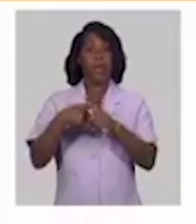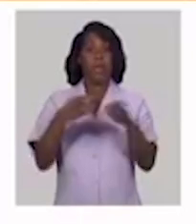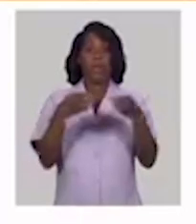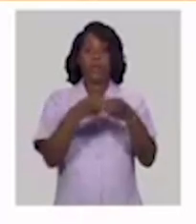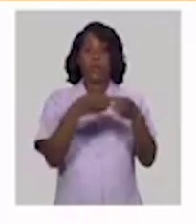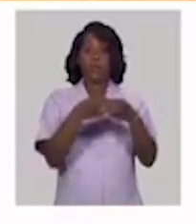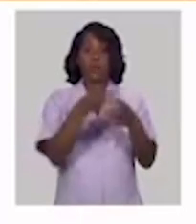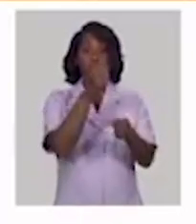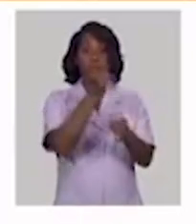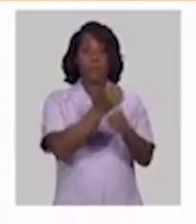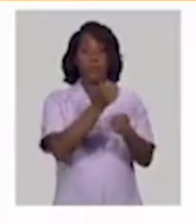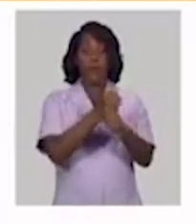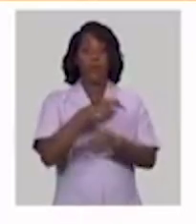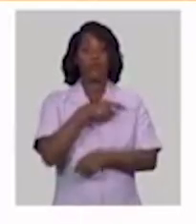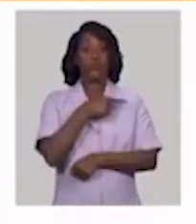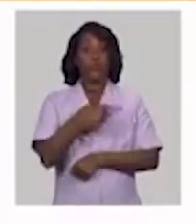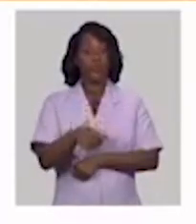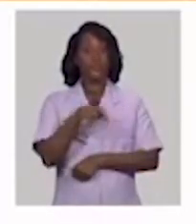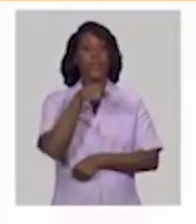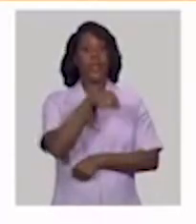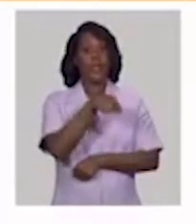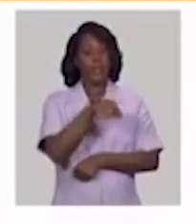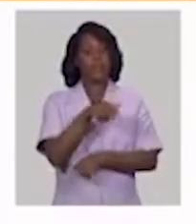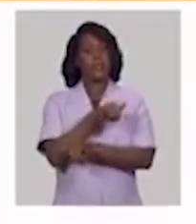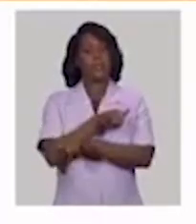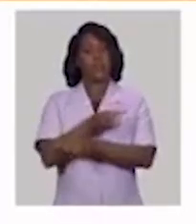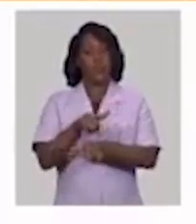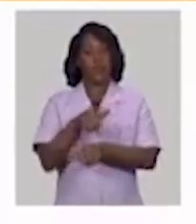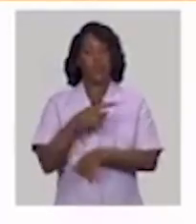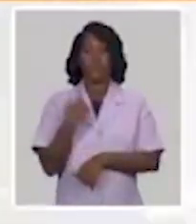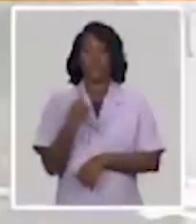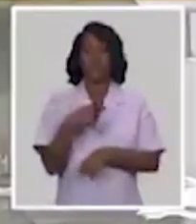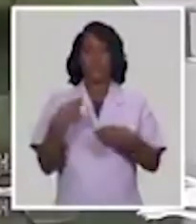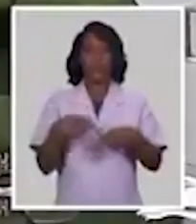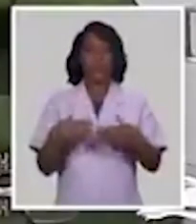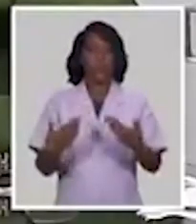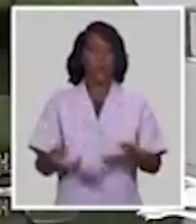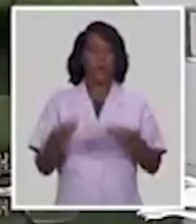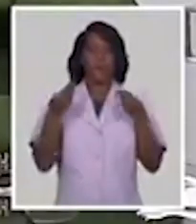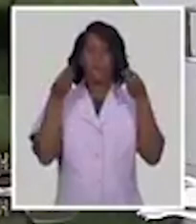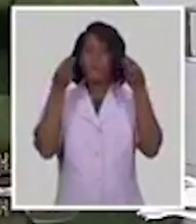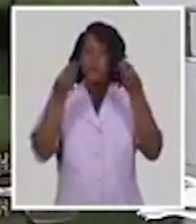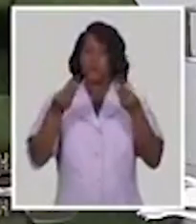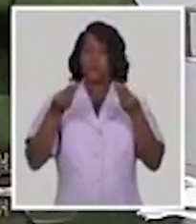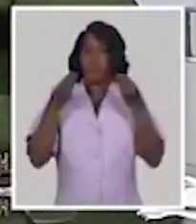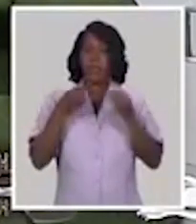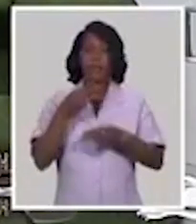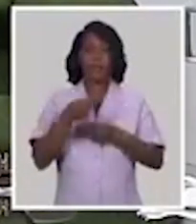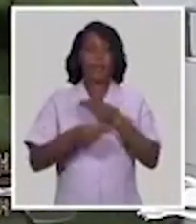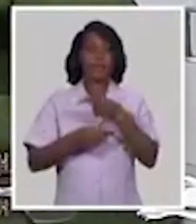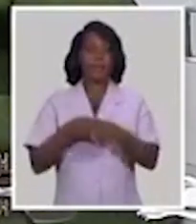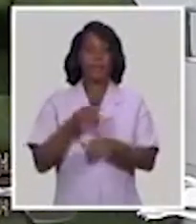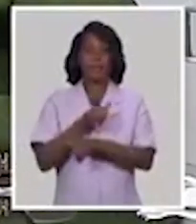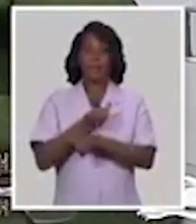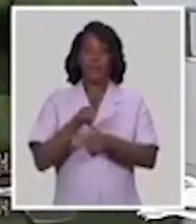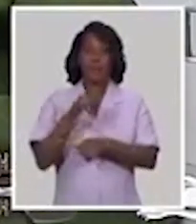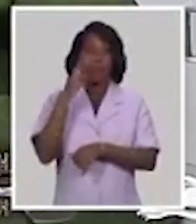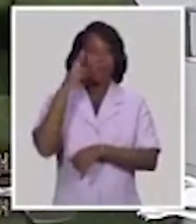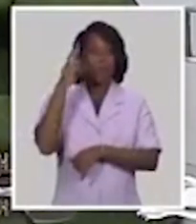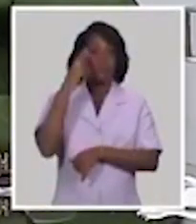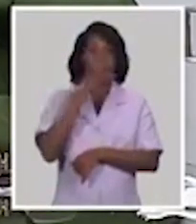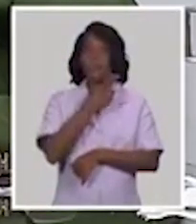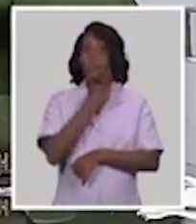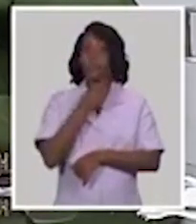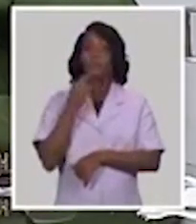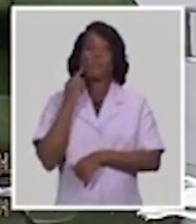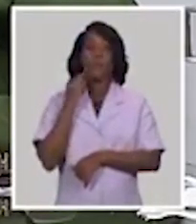Defensa Provincial. Tenemos que pensar y actuar como nos dijera nuestro héroe nacional José